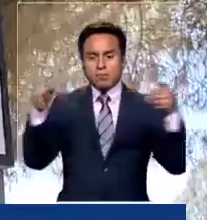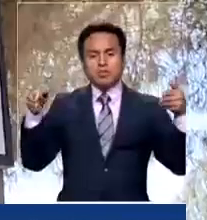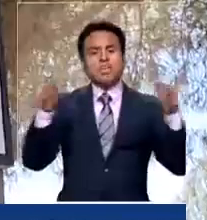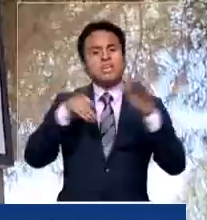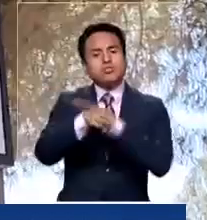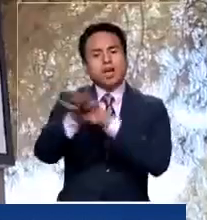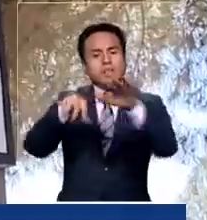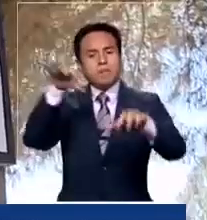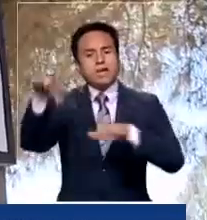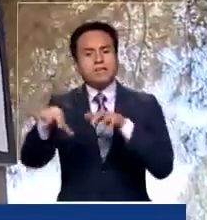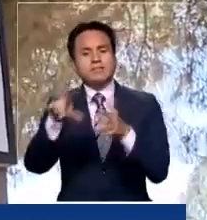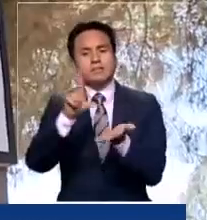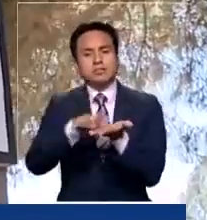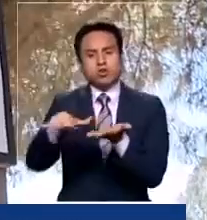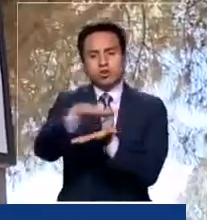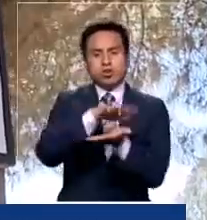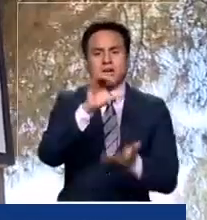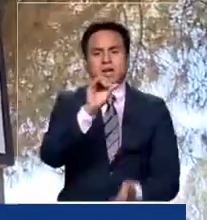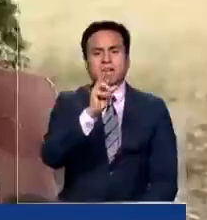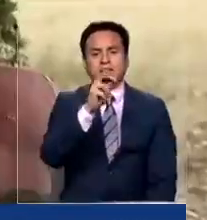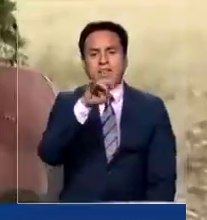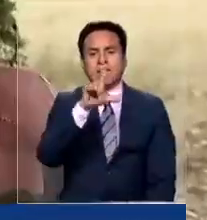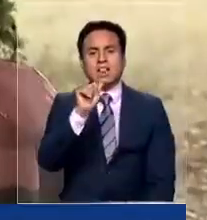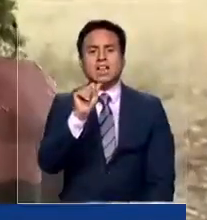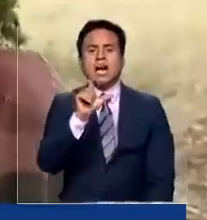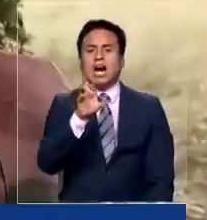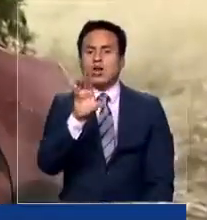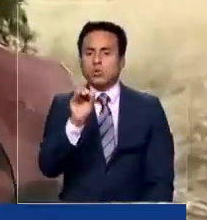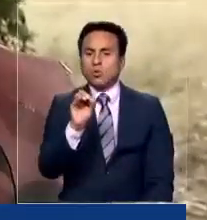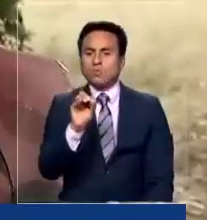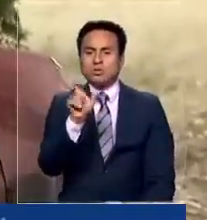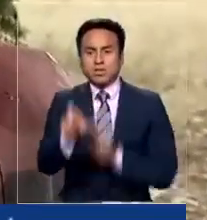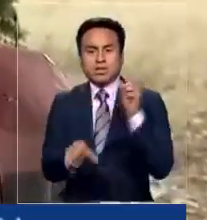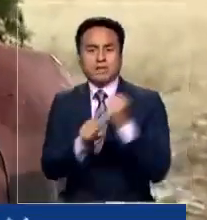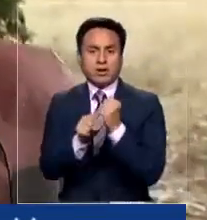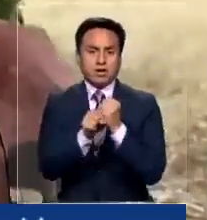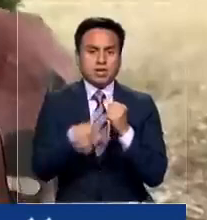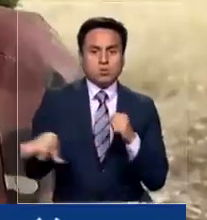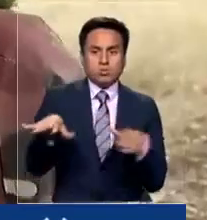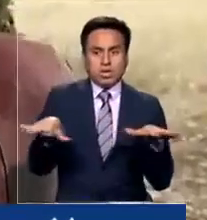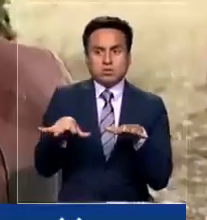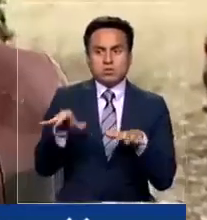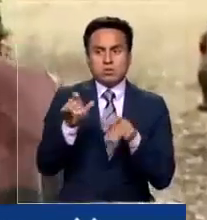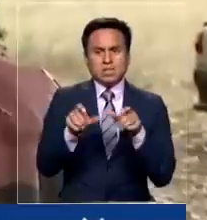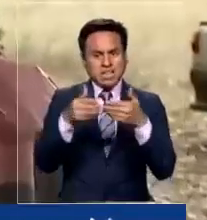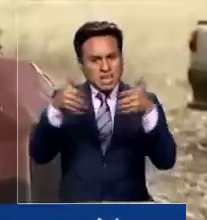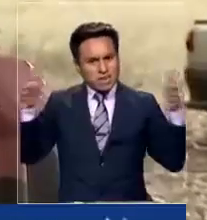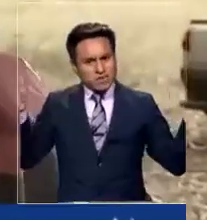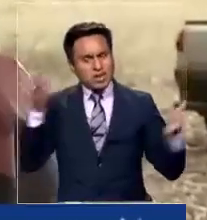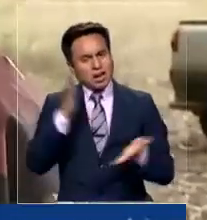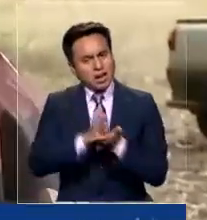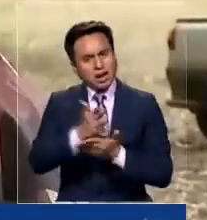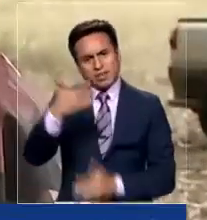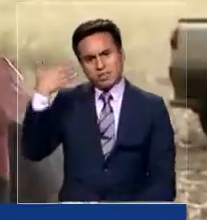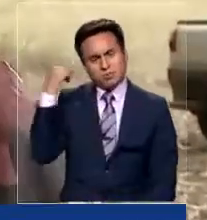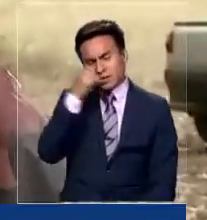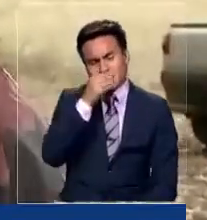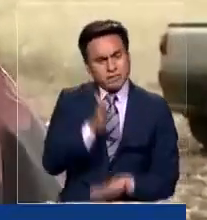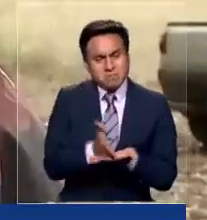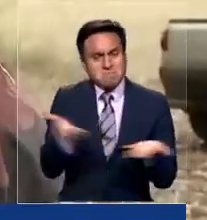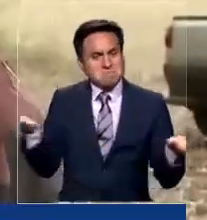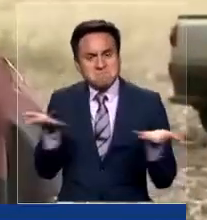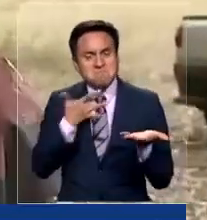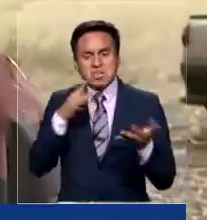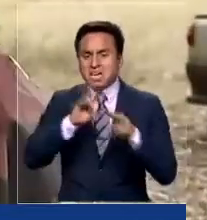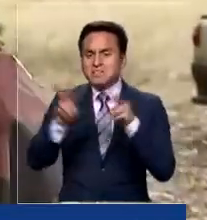a las playas del sector cardenal caro abusando de la gente que trabaja acá que todavía está libre hace mucho tiempo no sé quién